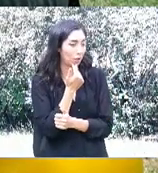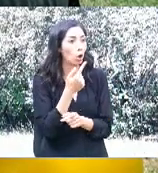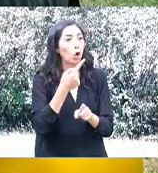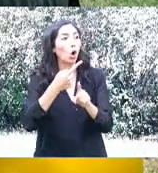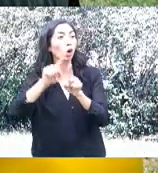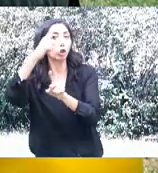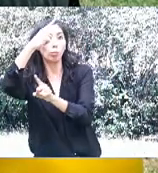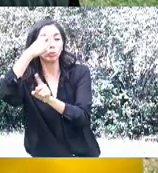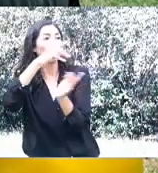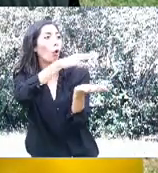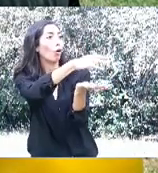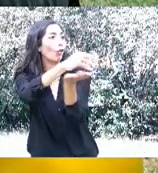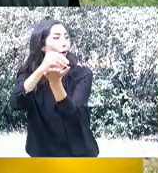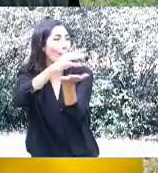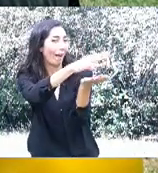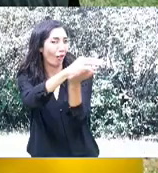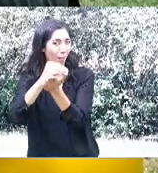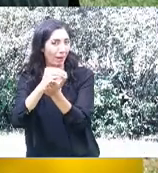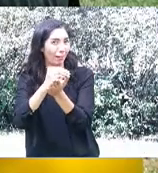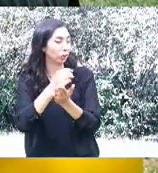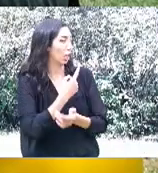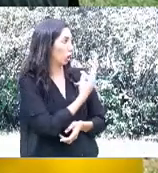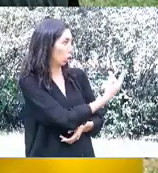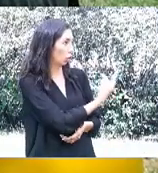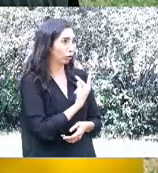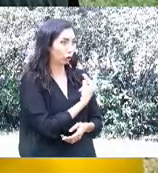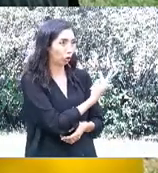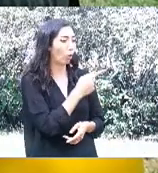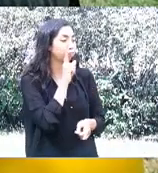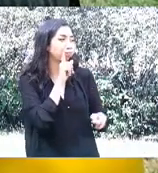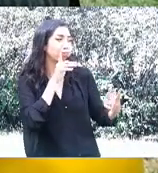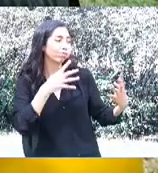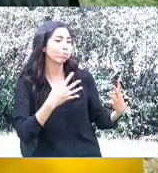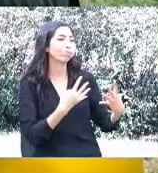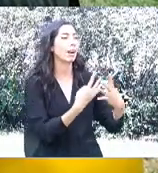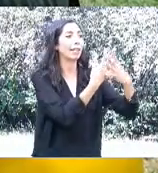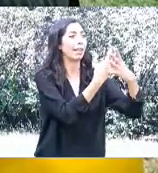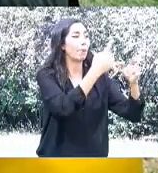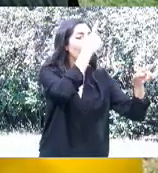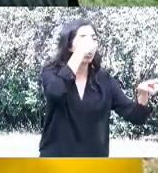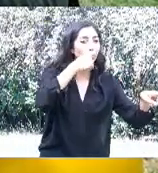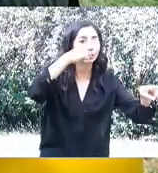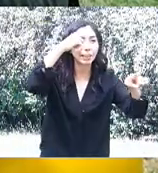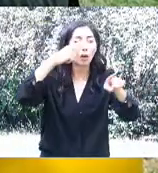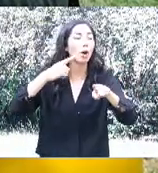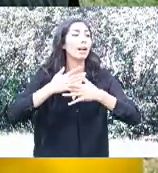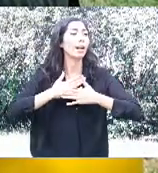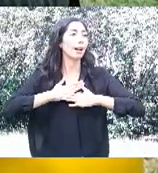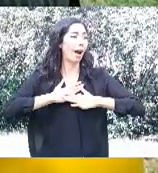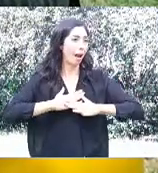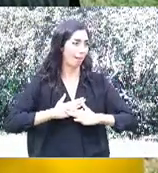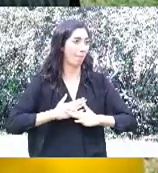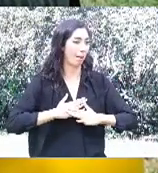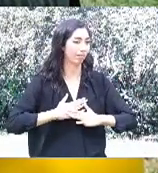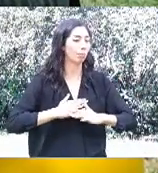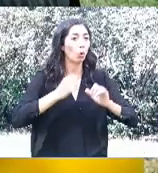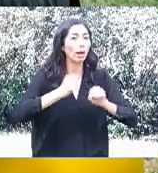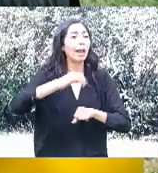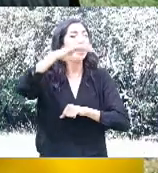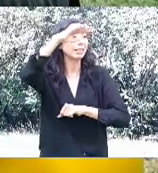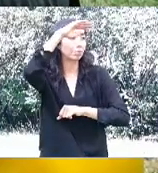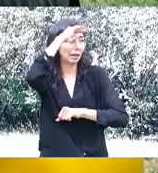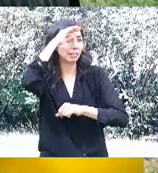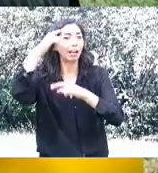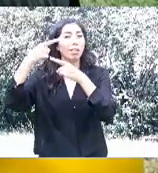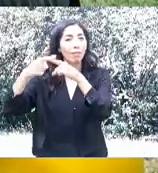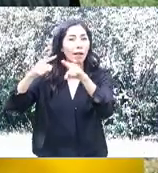museos y estamos generando con Viviana una red de museos en calma para ir compartiendo experiencias